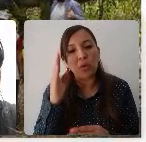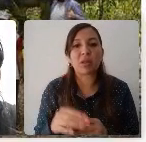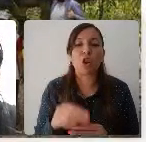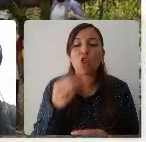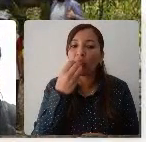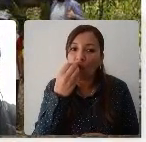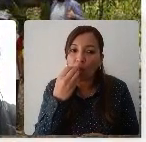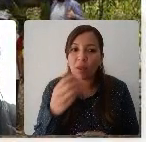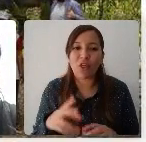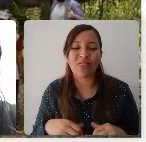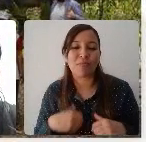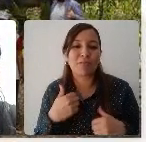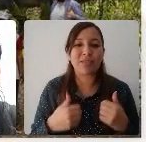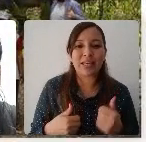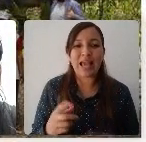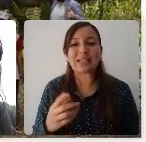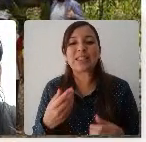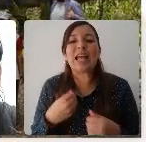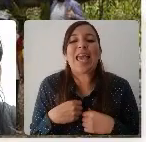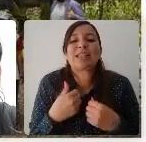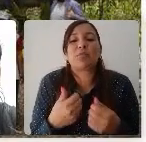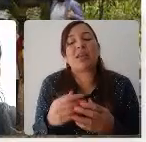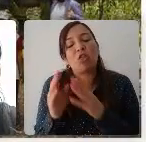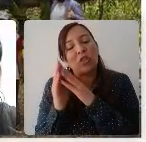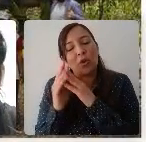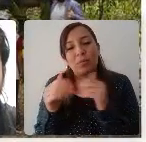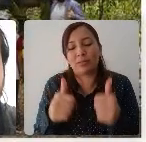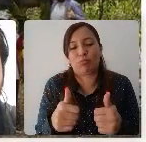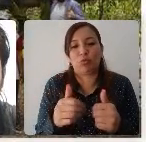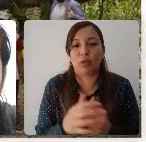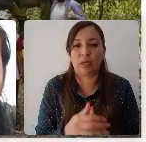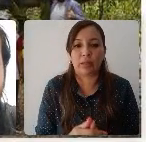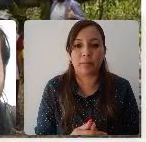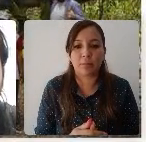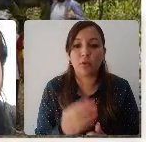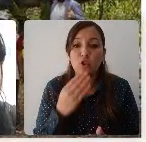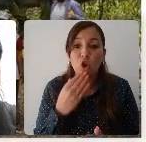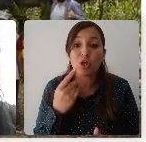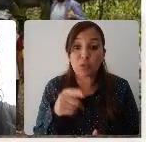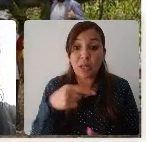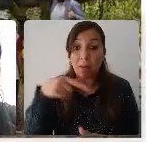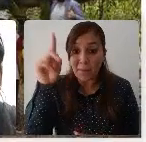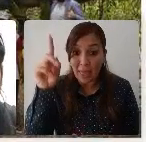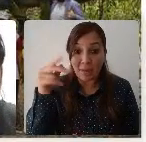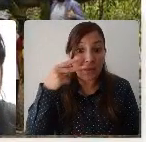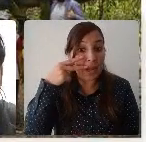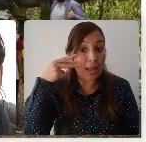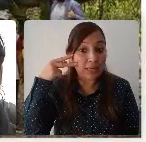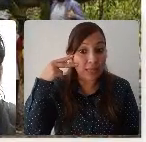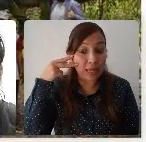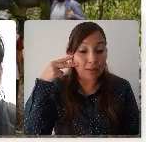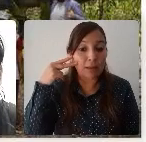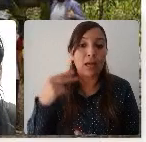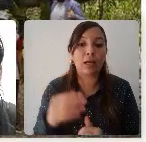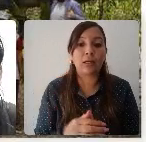Y obviamente la experiencia de poder pernoctar en la zona. Entonces, una recomendación, si van para Moyobamba, pernoctar